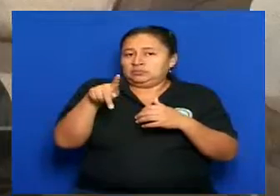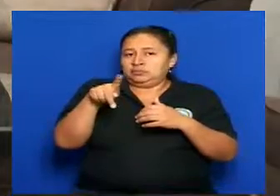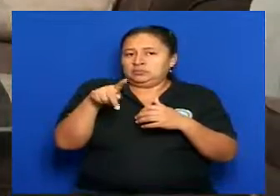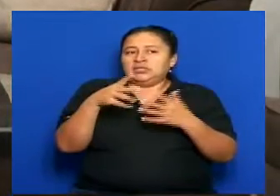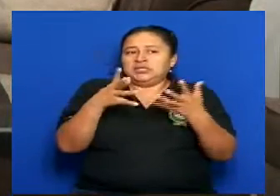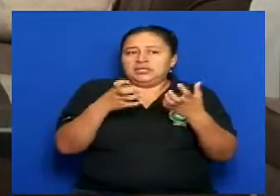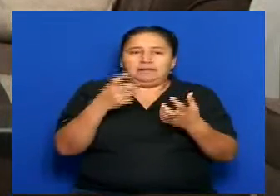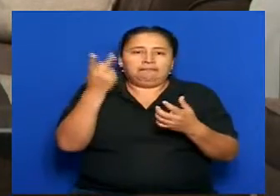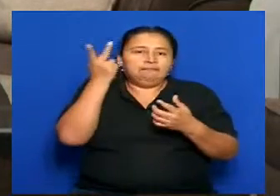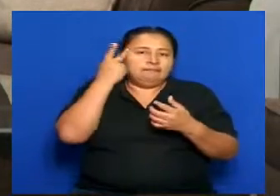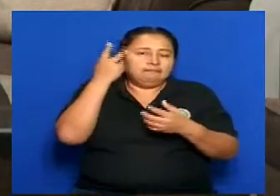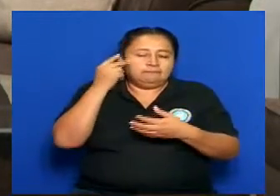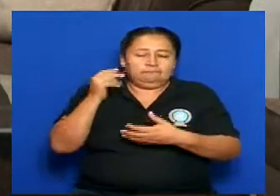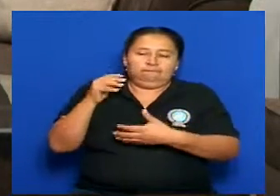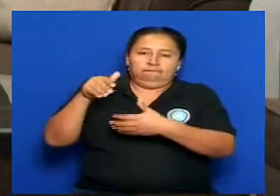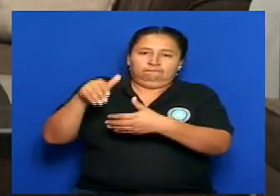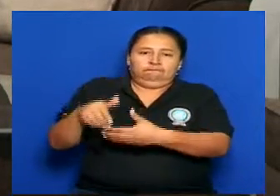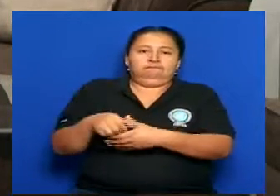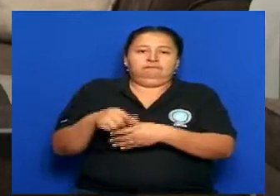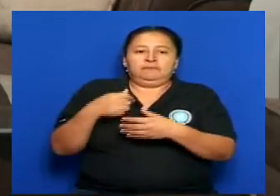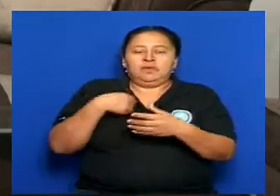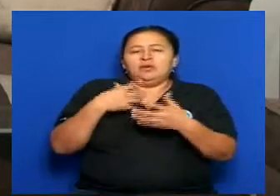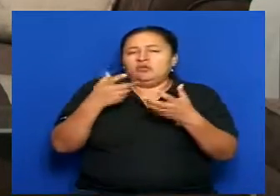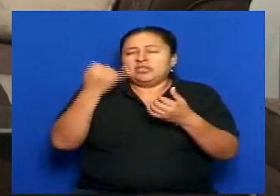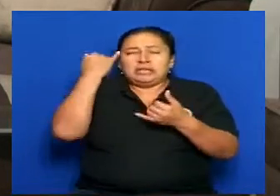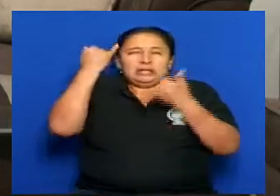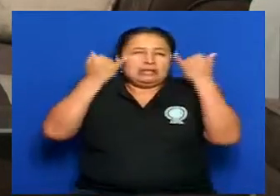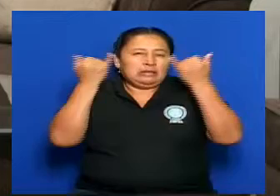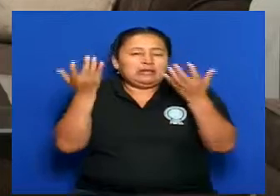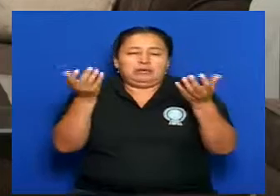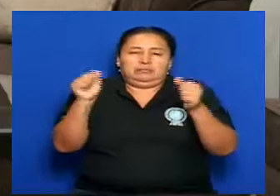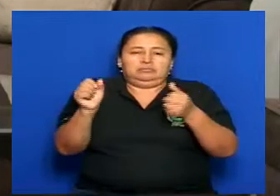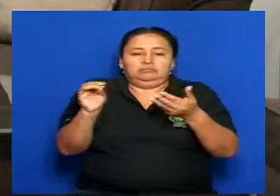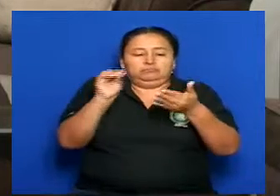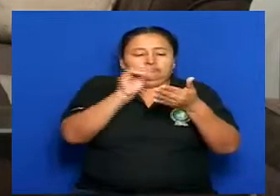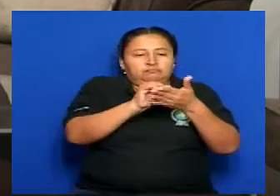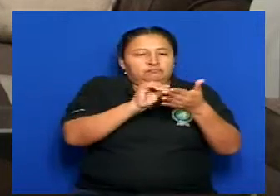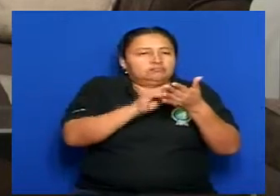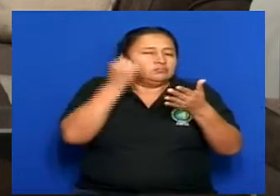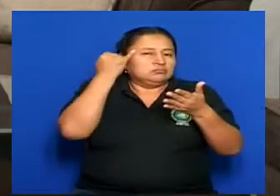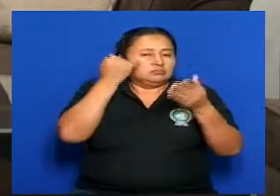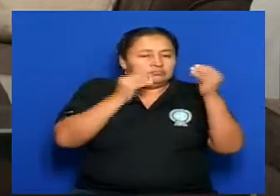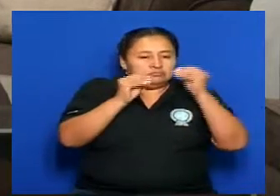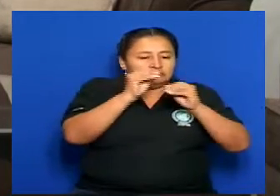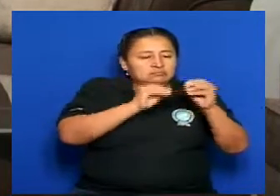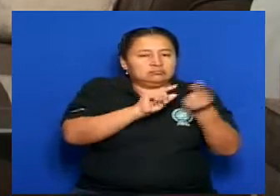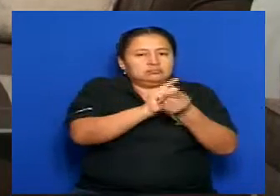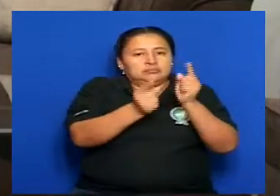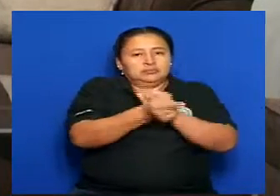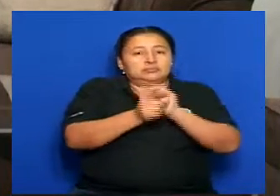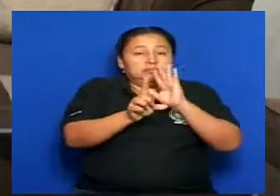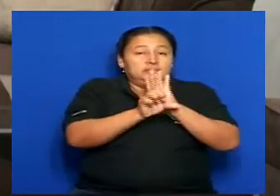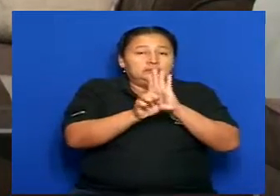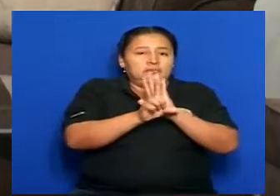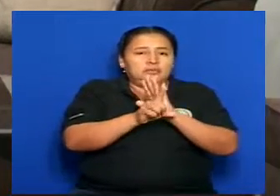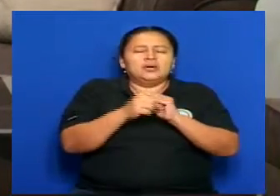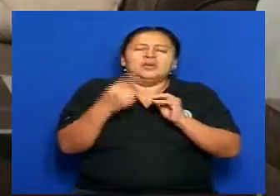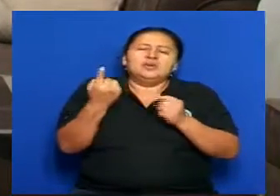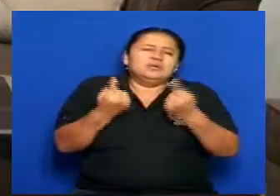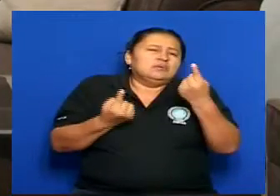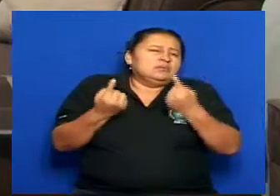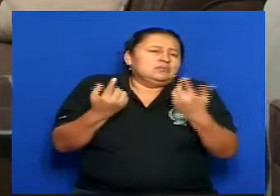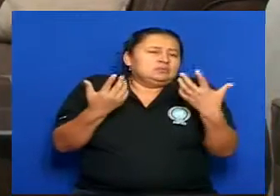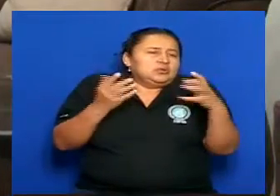enriquecer el articulado de esta ley cuáles son esos elementos que se